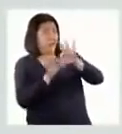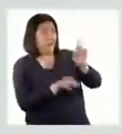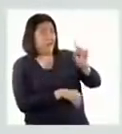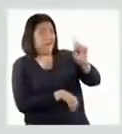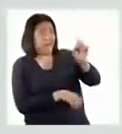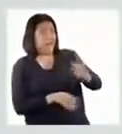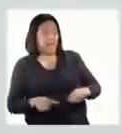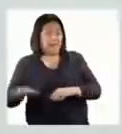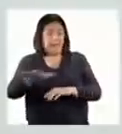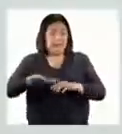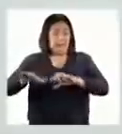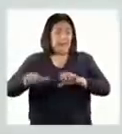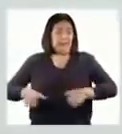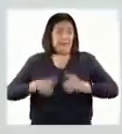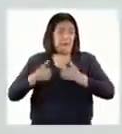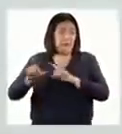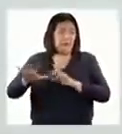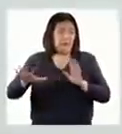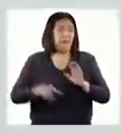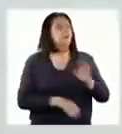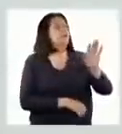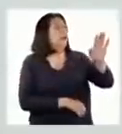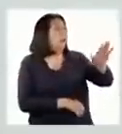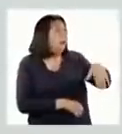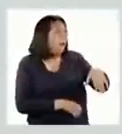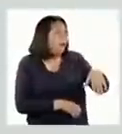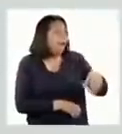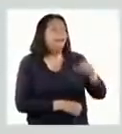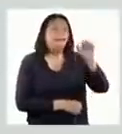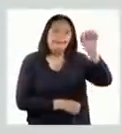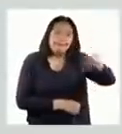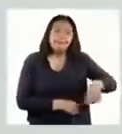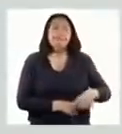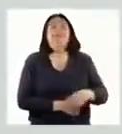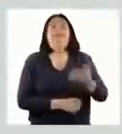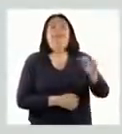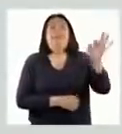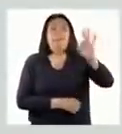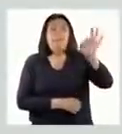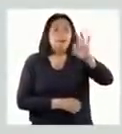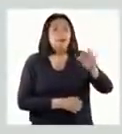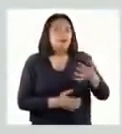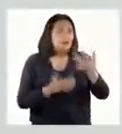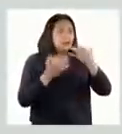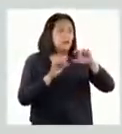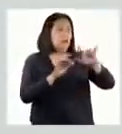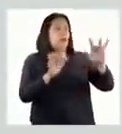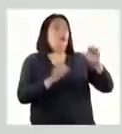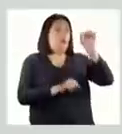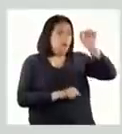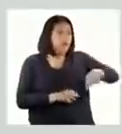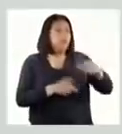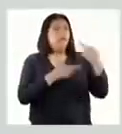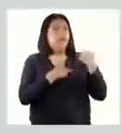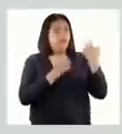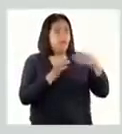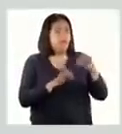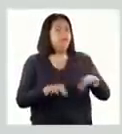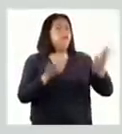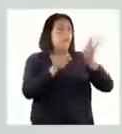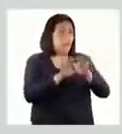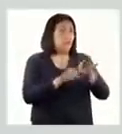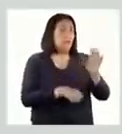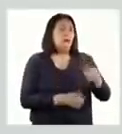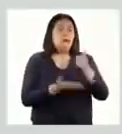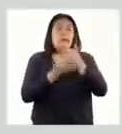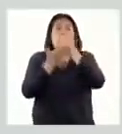para el ecosistema. Patricia, esas moscas de colores brillantes cumplen un rol muy importante